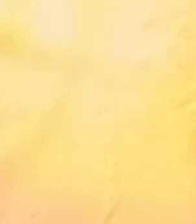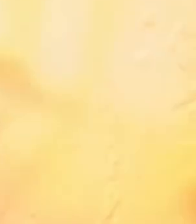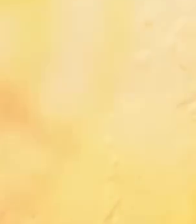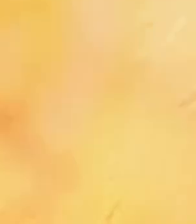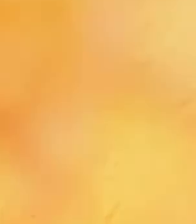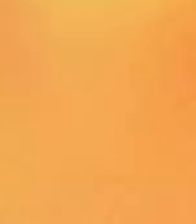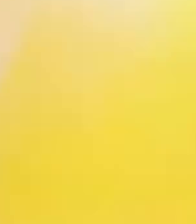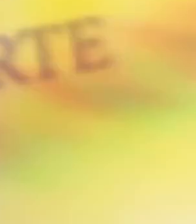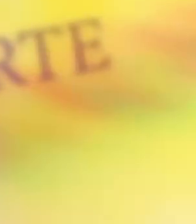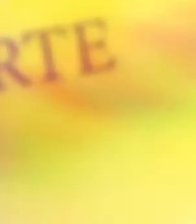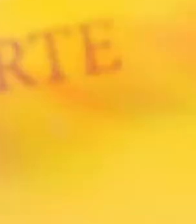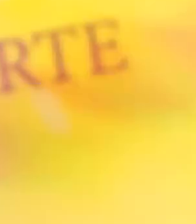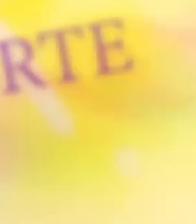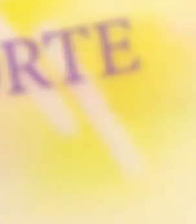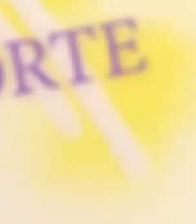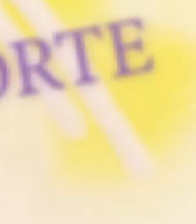en el Día del Señor.